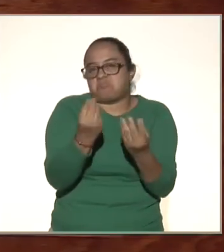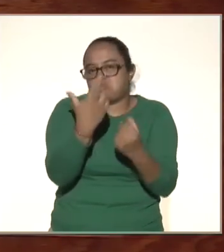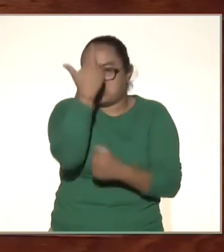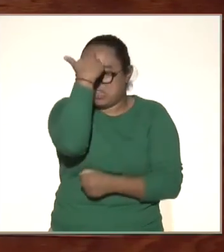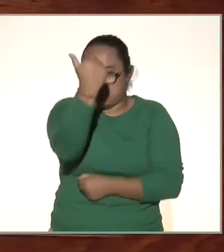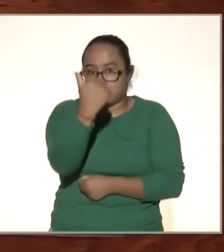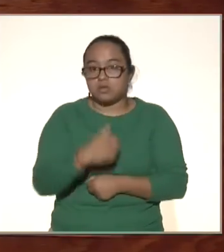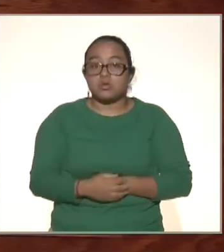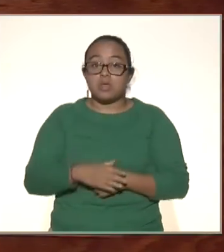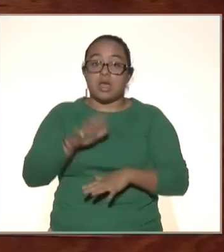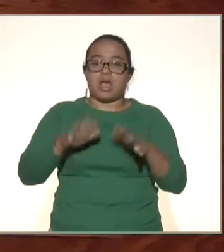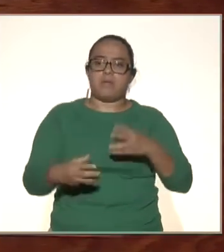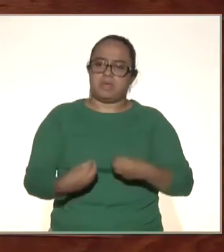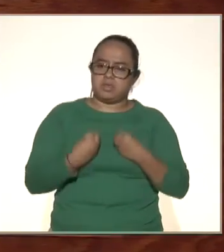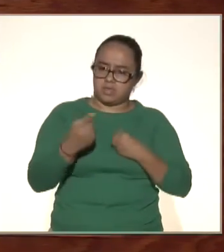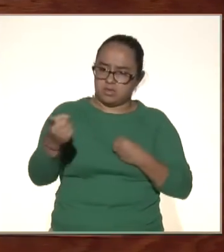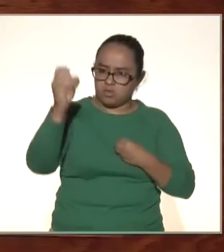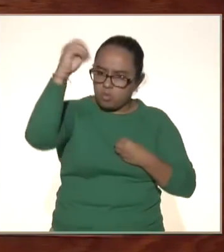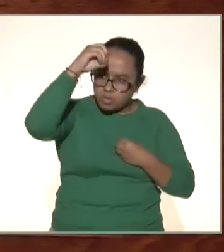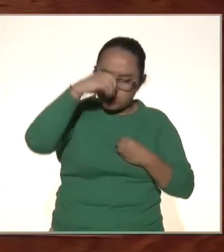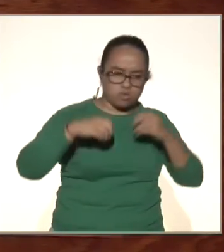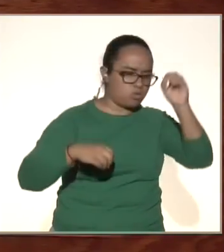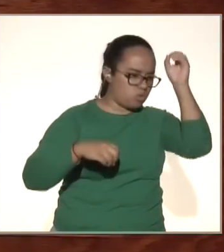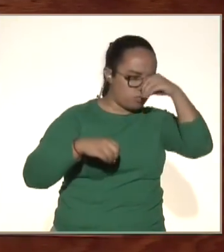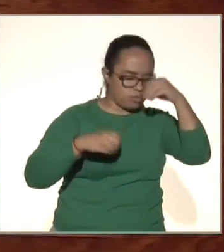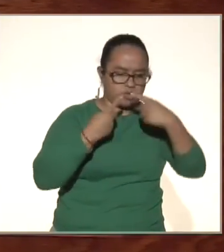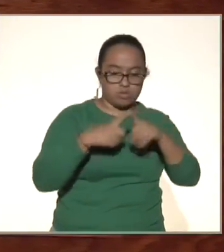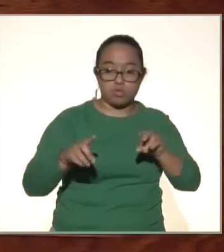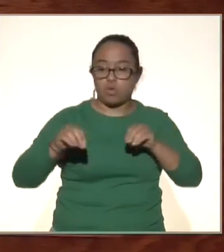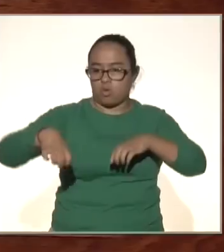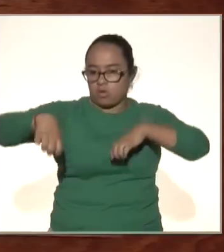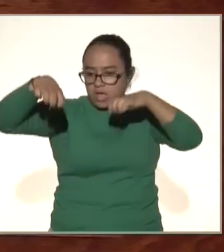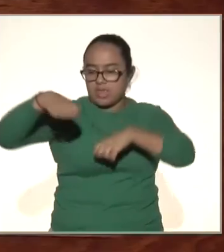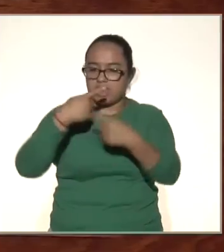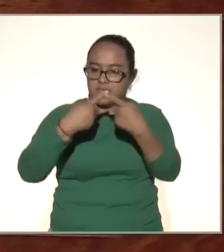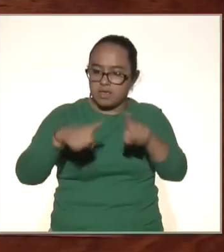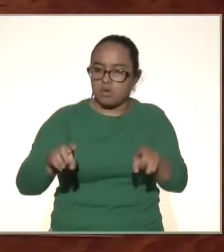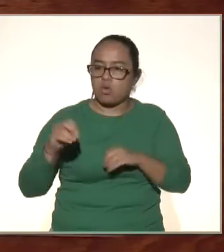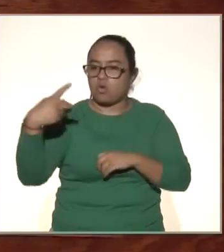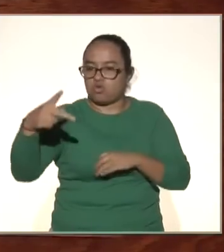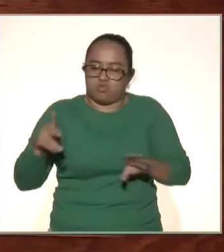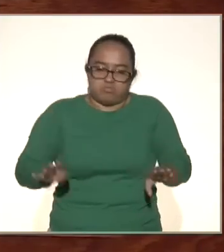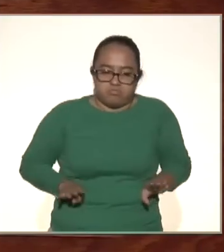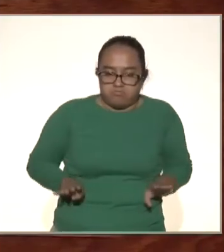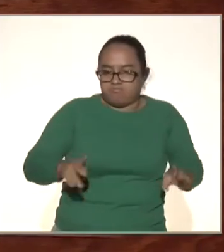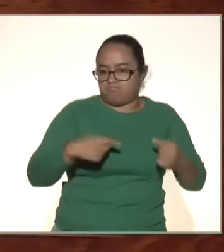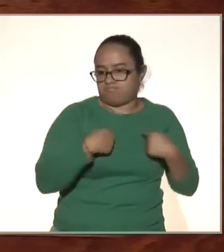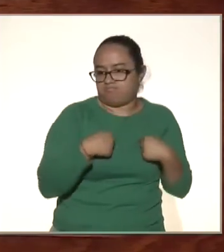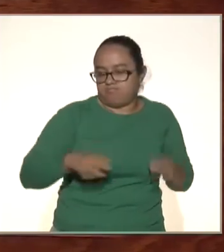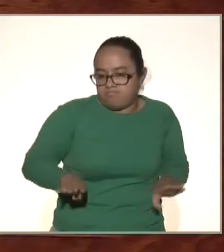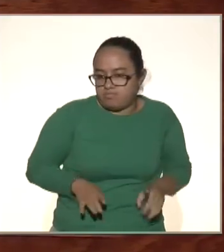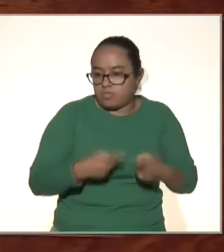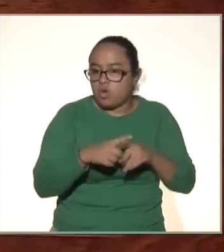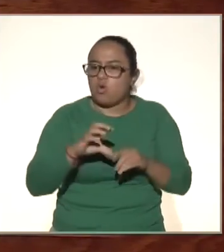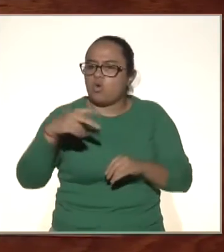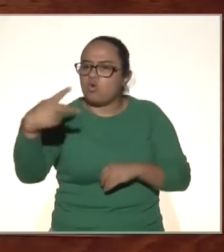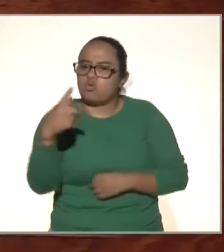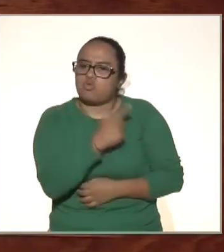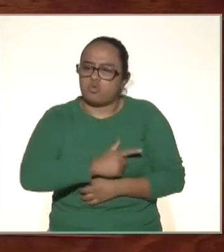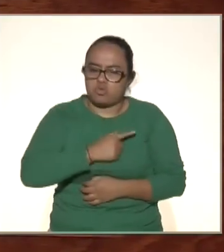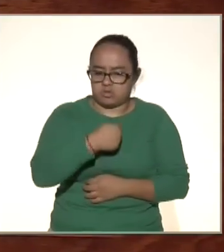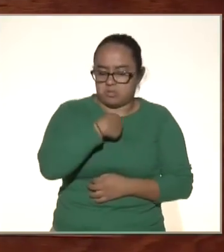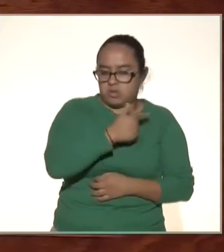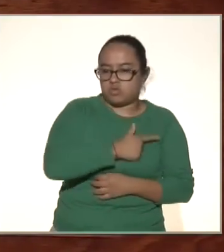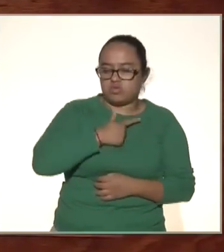con personas que piensan diferente, que tienen diferentes edades, personalidades e intereses puede generar muchas